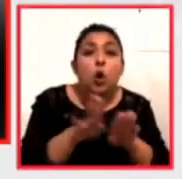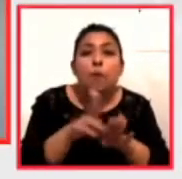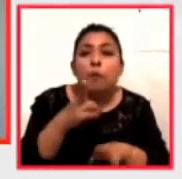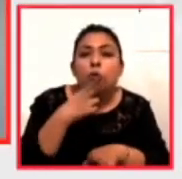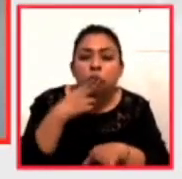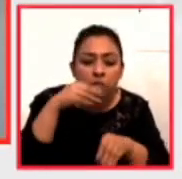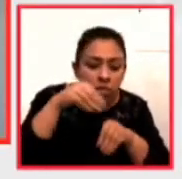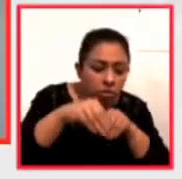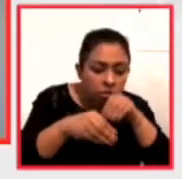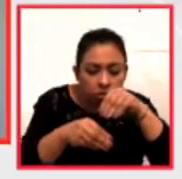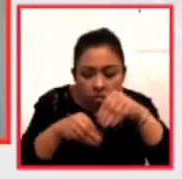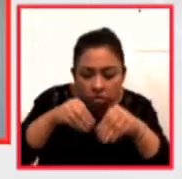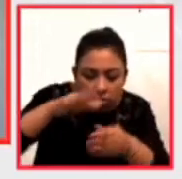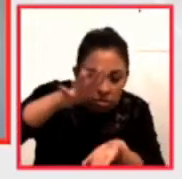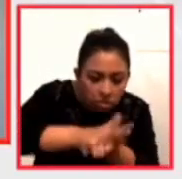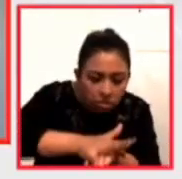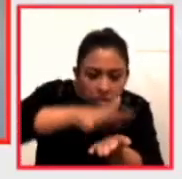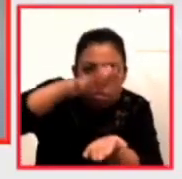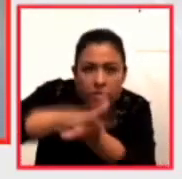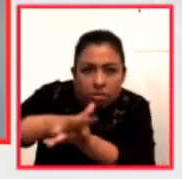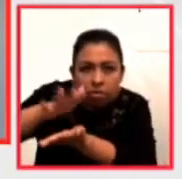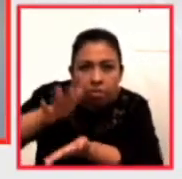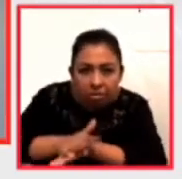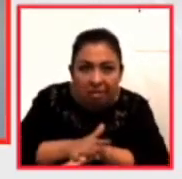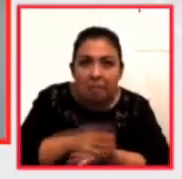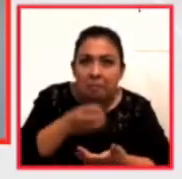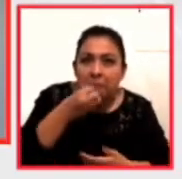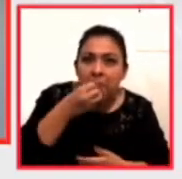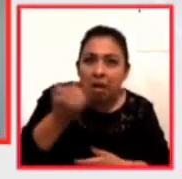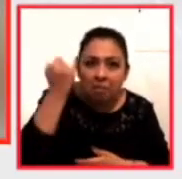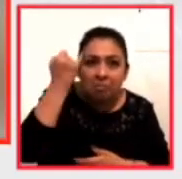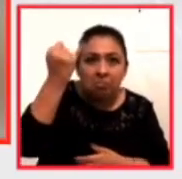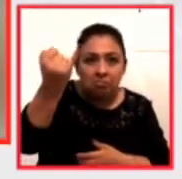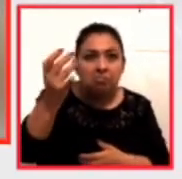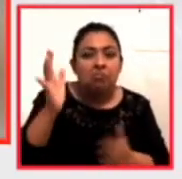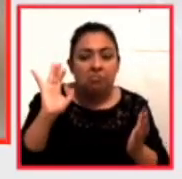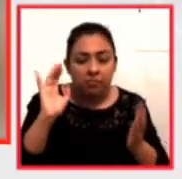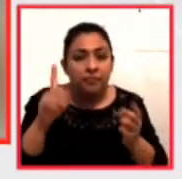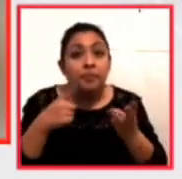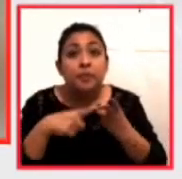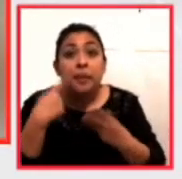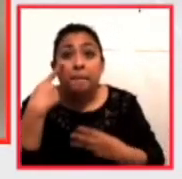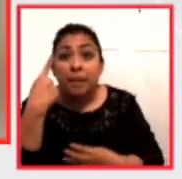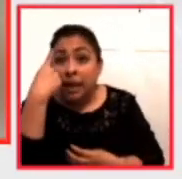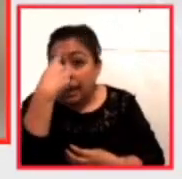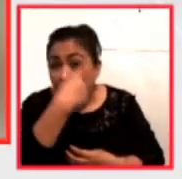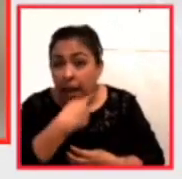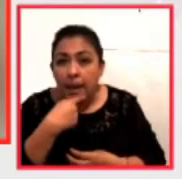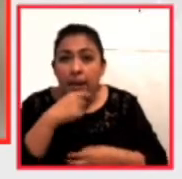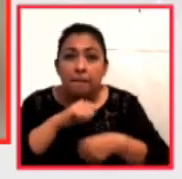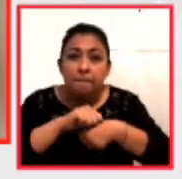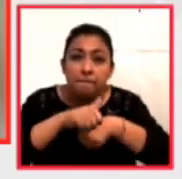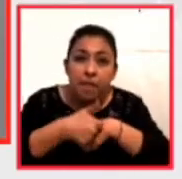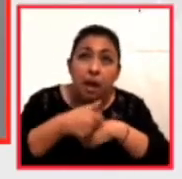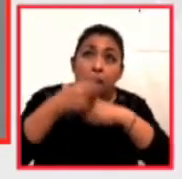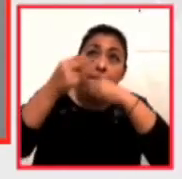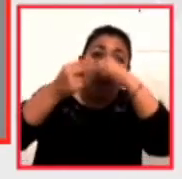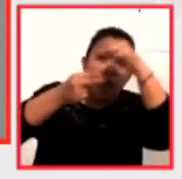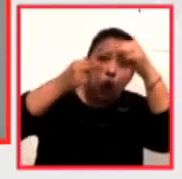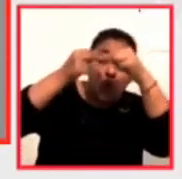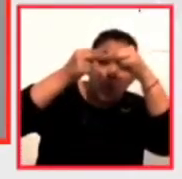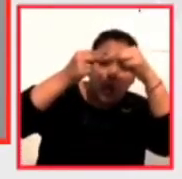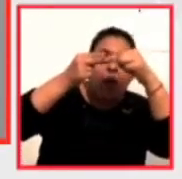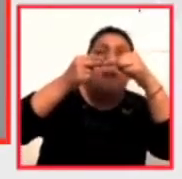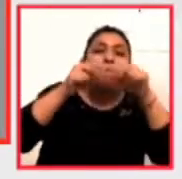ingeniosas impresiones. Sí. ¿Ustedes se imaginan qué material fue el que encontraron más? ¿Has visto una cara en una papa o en una nube? También el